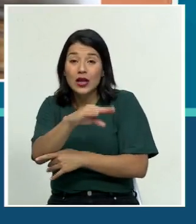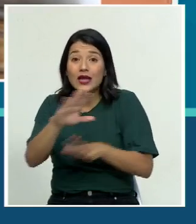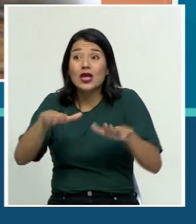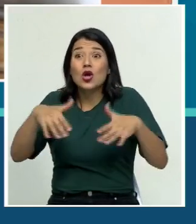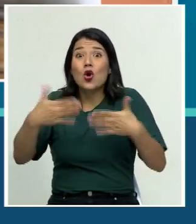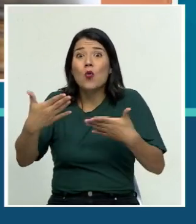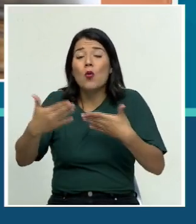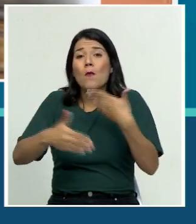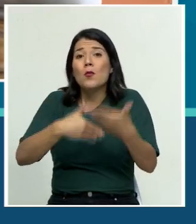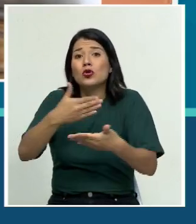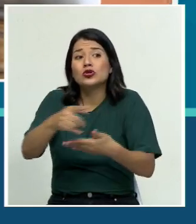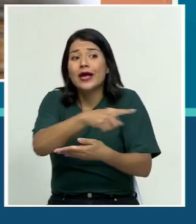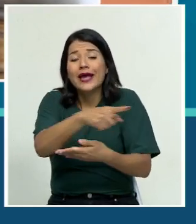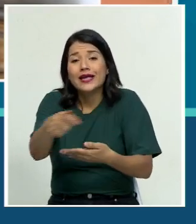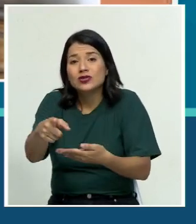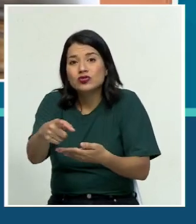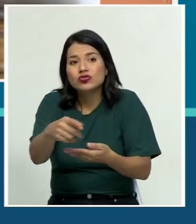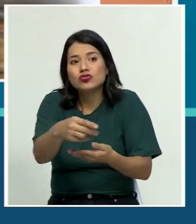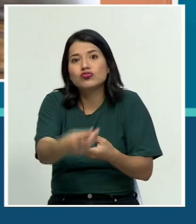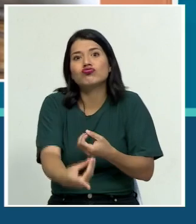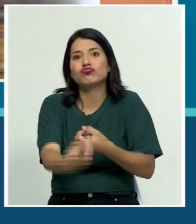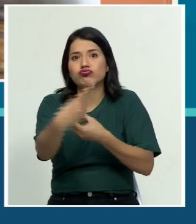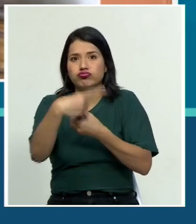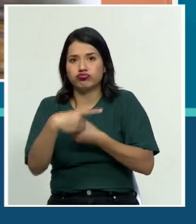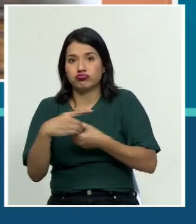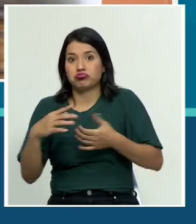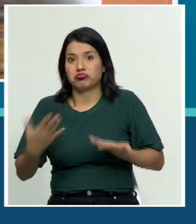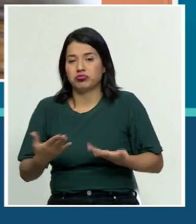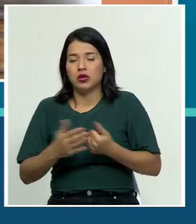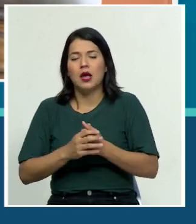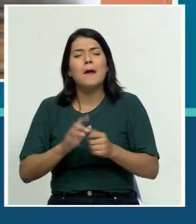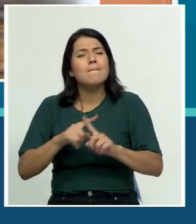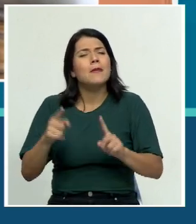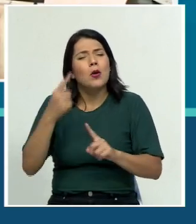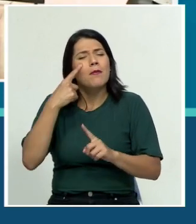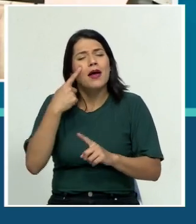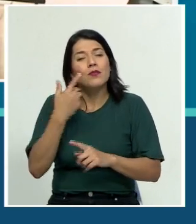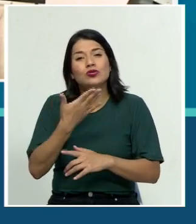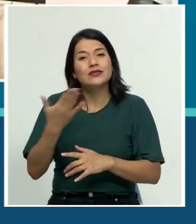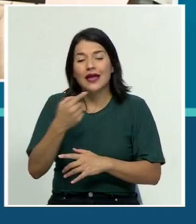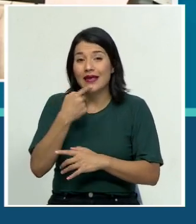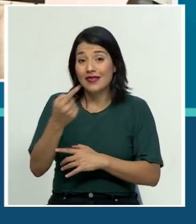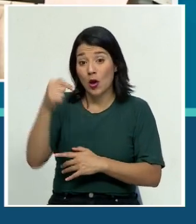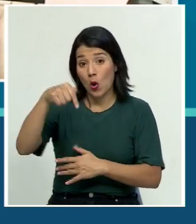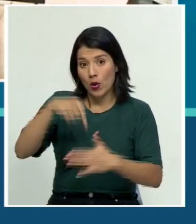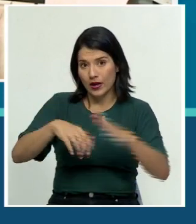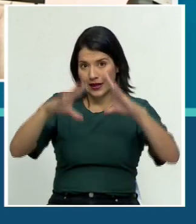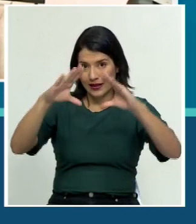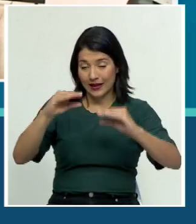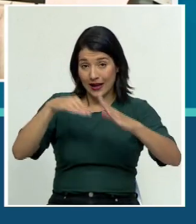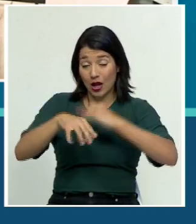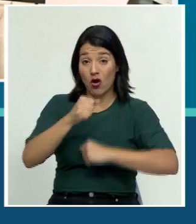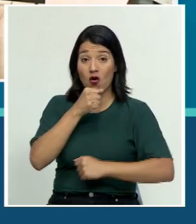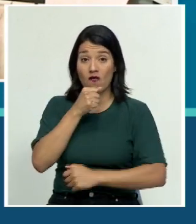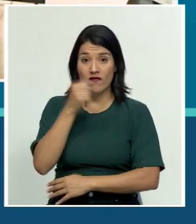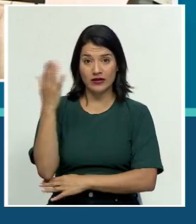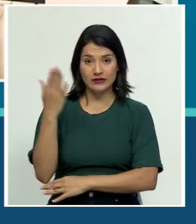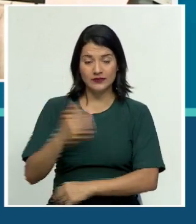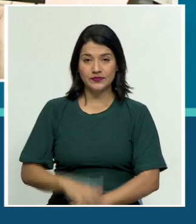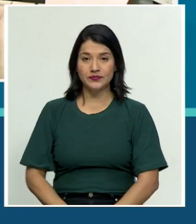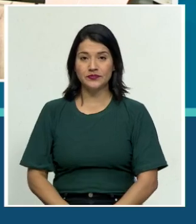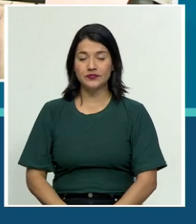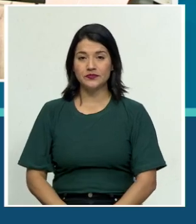de devolución de esta plata. Pero veamos las declaraciones que emitieron en horas de la tarde en una conferencia de prensa.